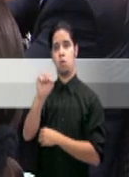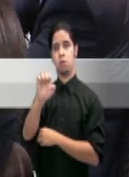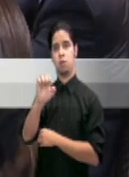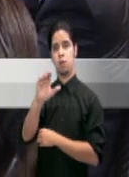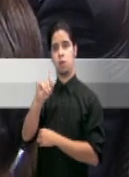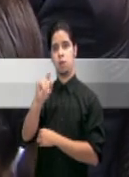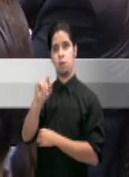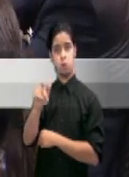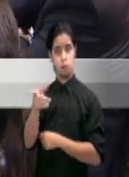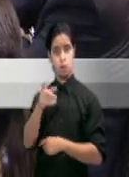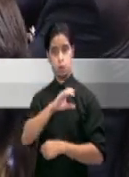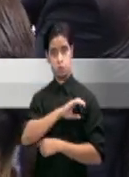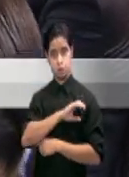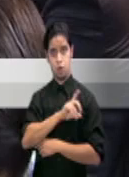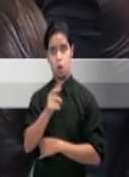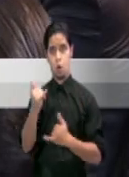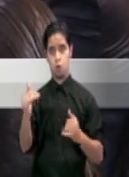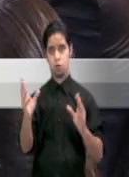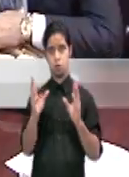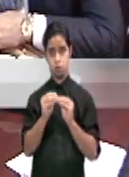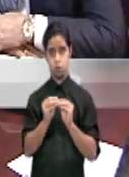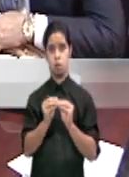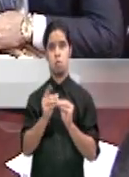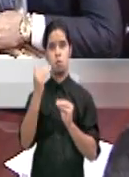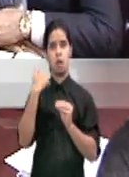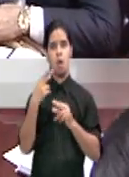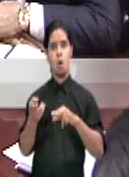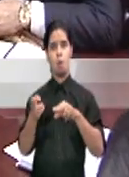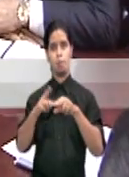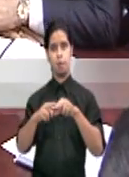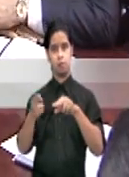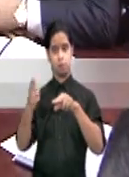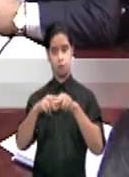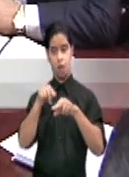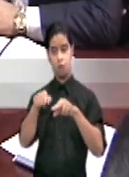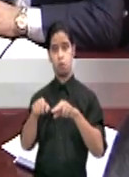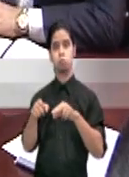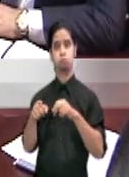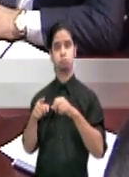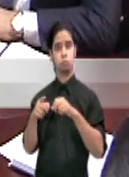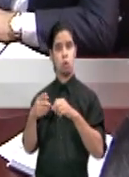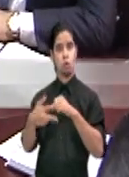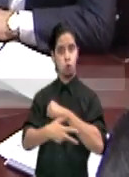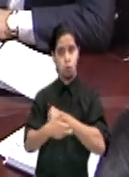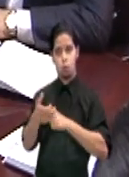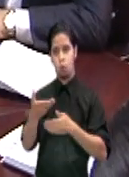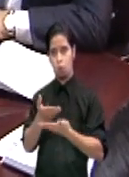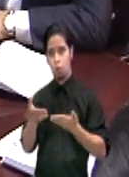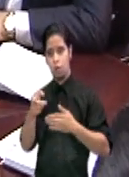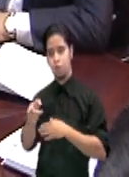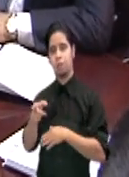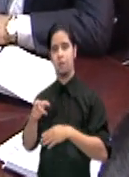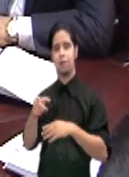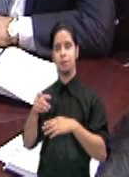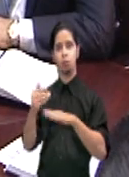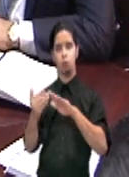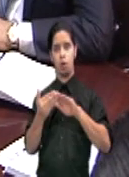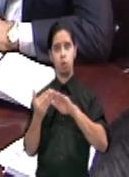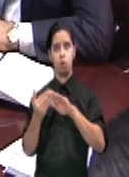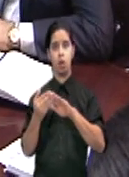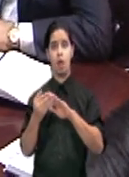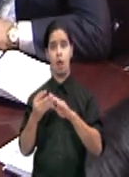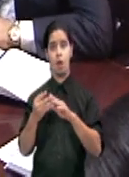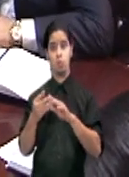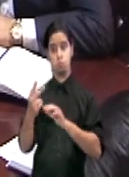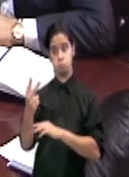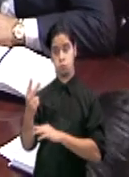sostuvieron hoy una reunión ante el aumento de incidencias criminales en ese municipio. Soto aseguró que el reciente hallazgo de dos cadáveres calcinados